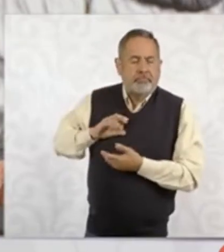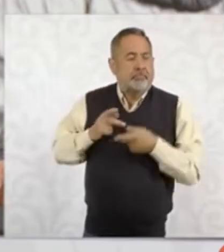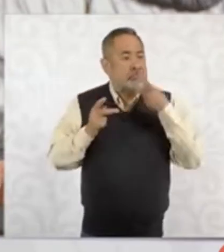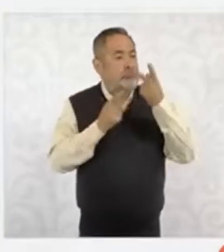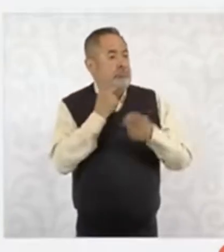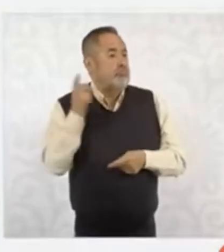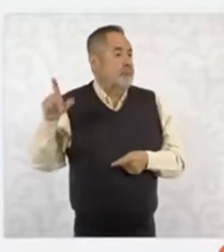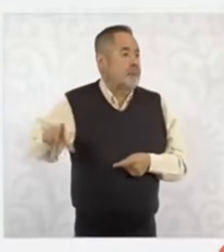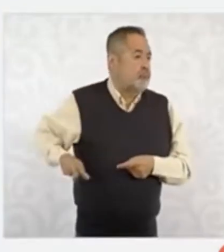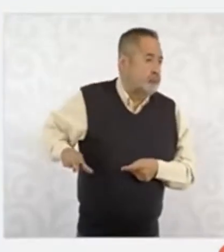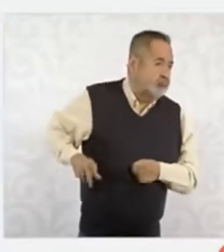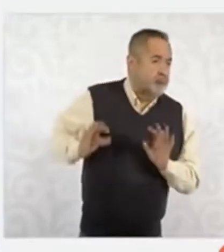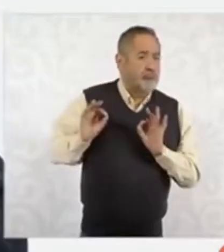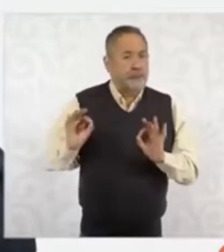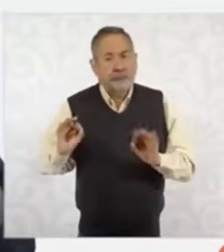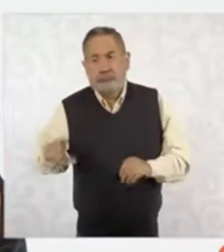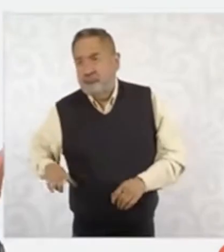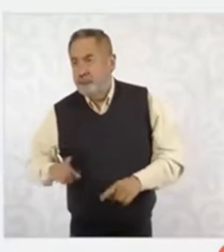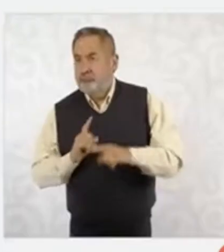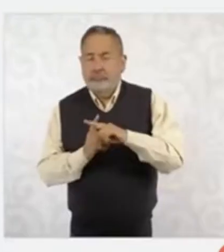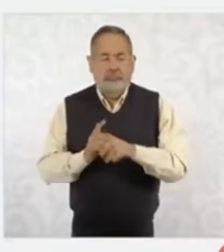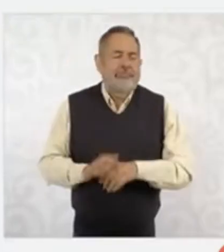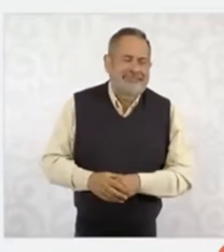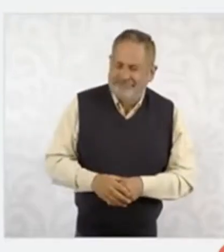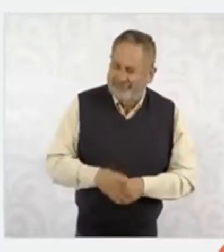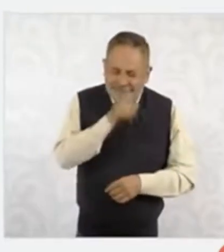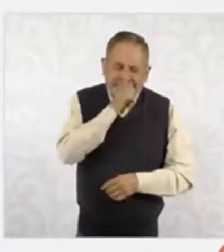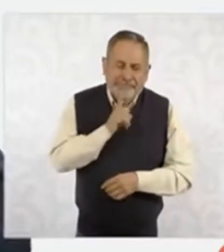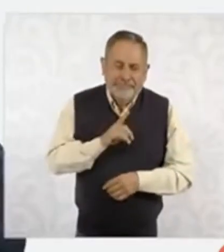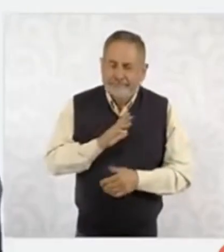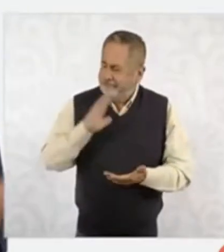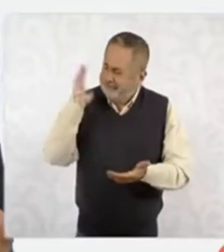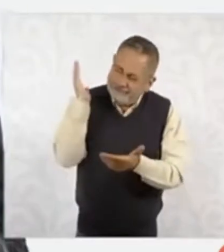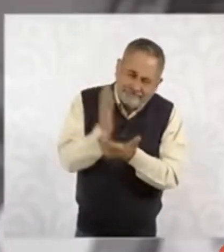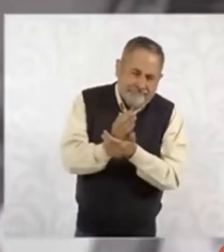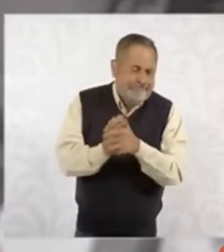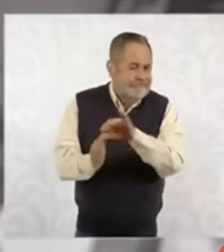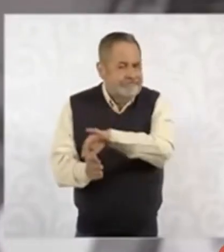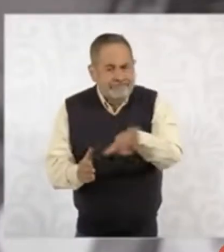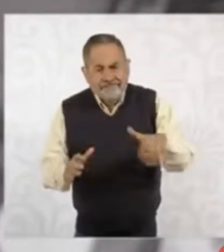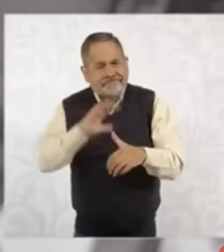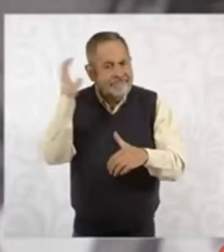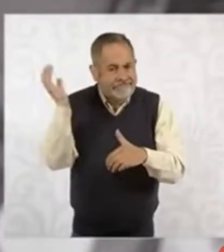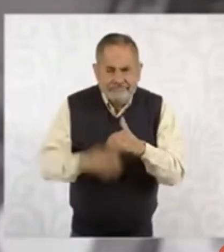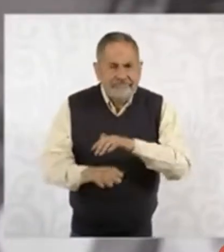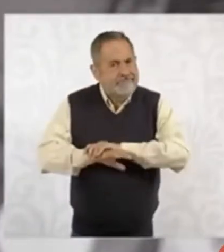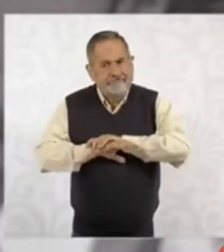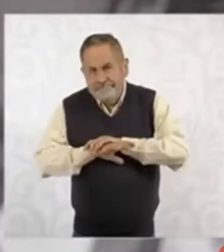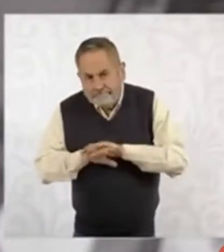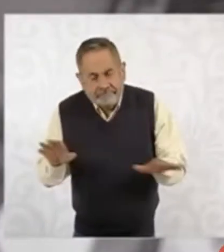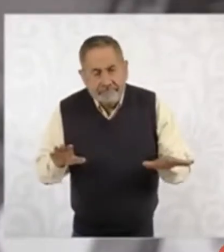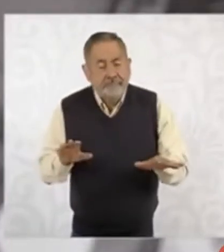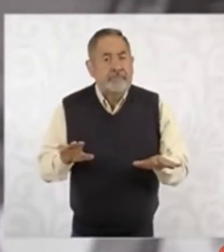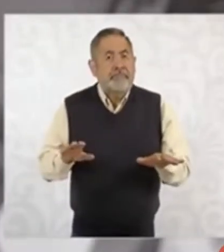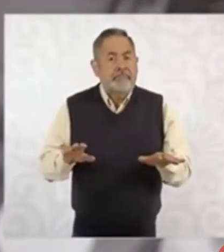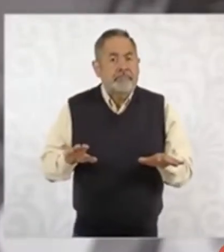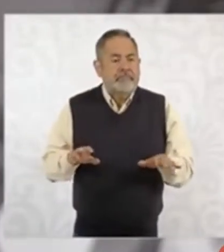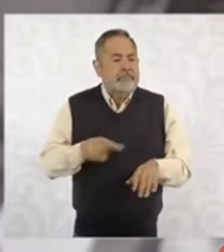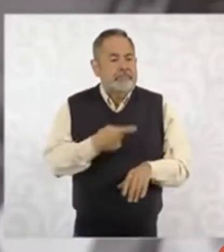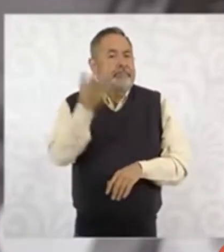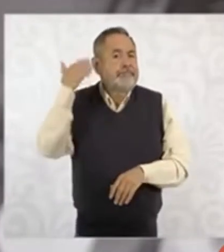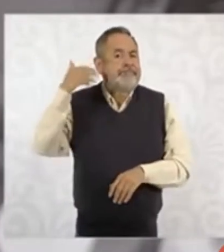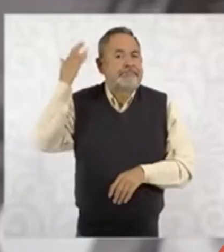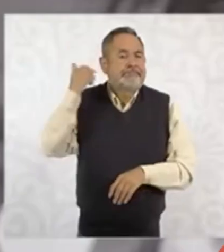Eso ya no. Ese periodo se acabó. Se acabó el periodo en donde a partir de